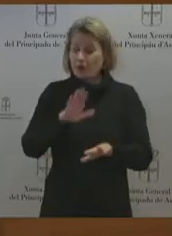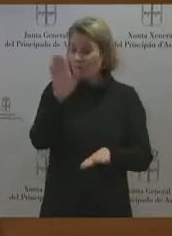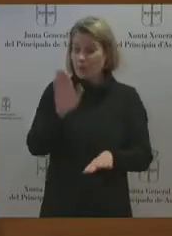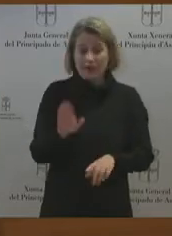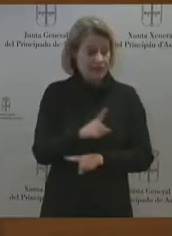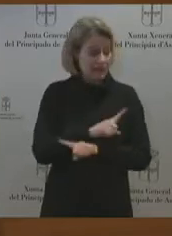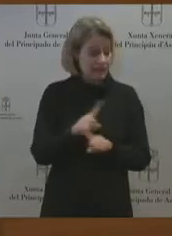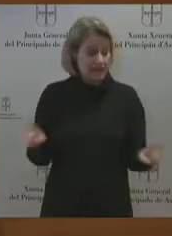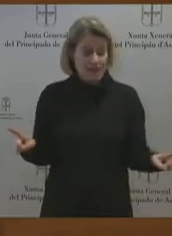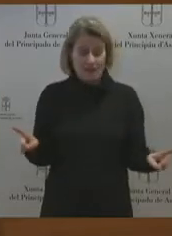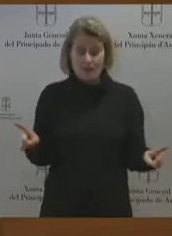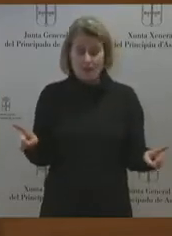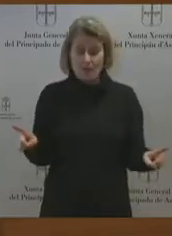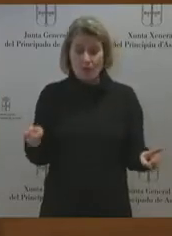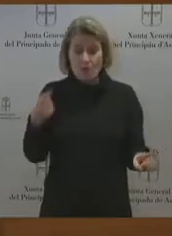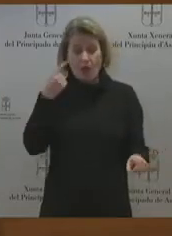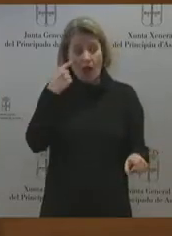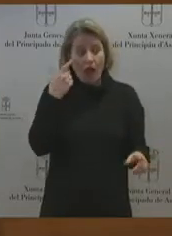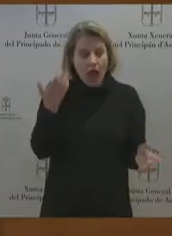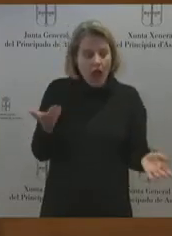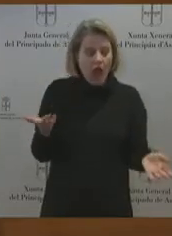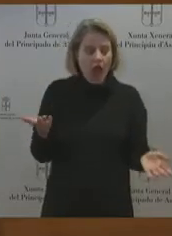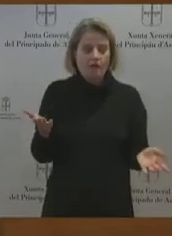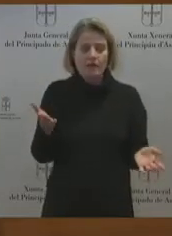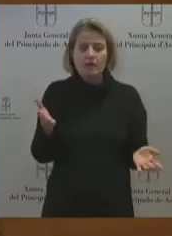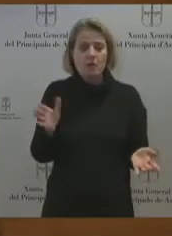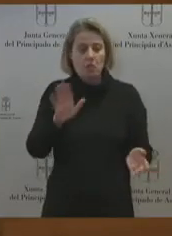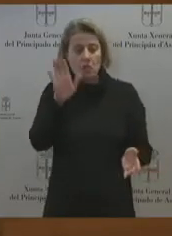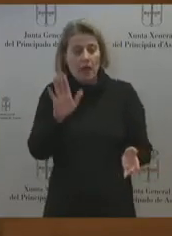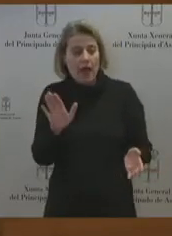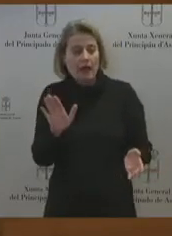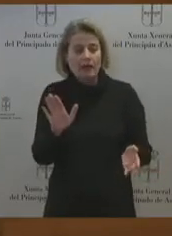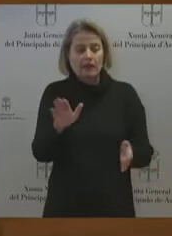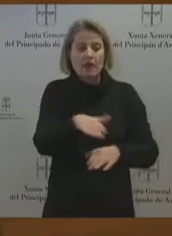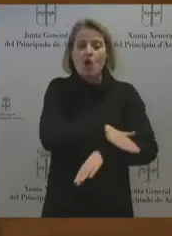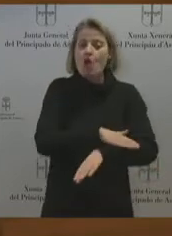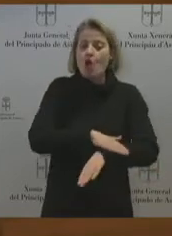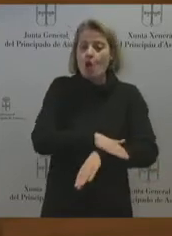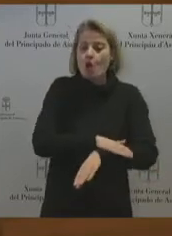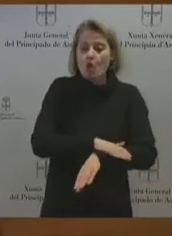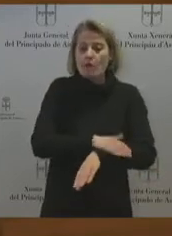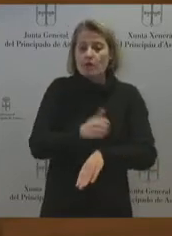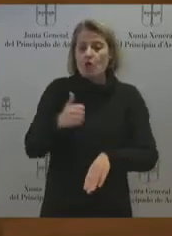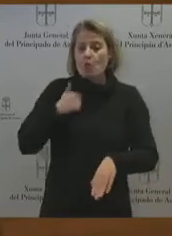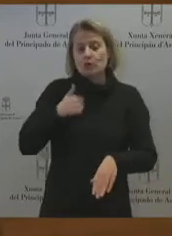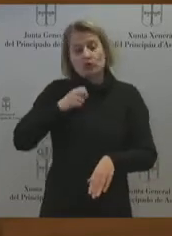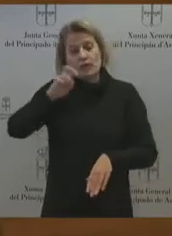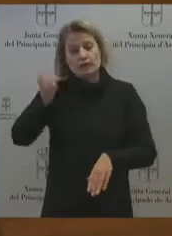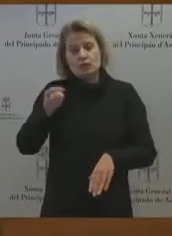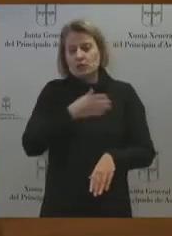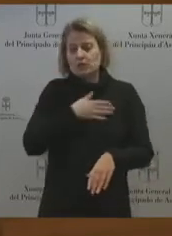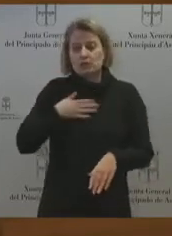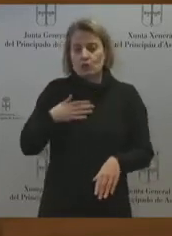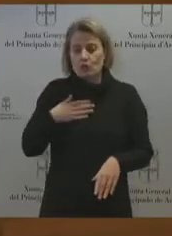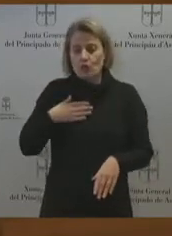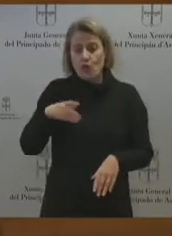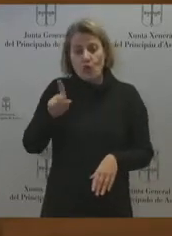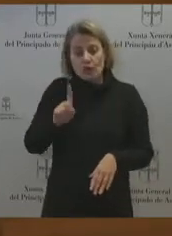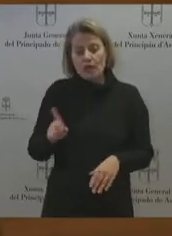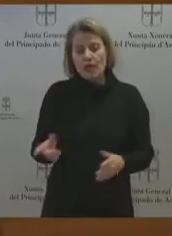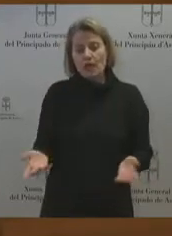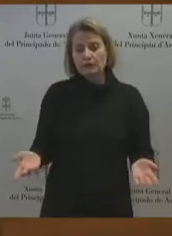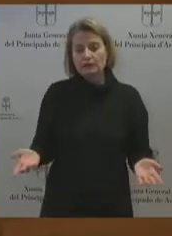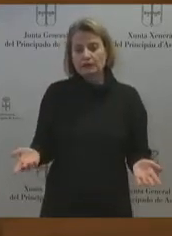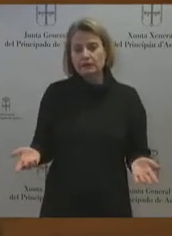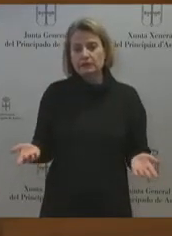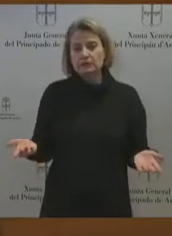para que haya otras fórmulas de solución de este problema, lógicamente este grupo parlamentario no puede hacer otra cosa que